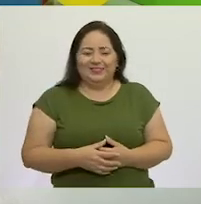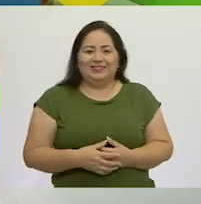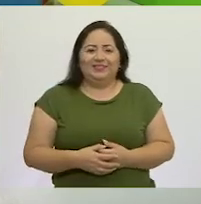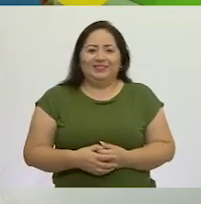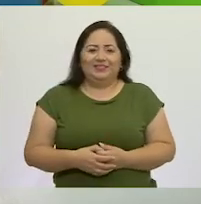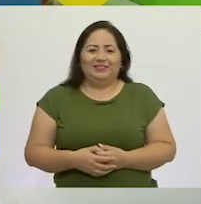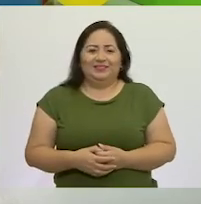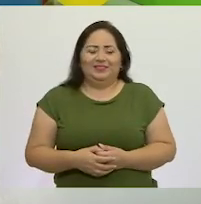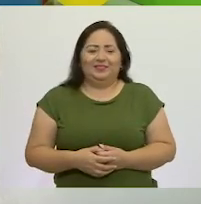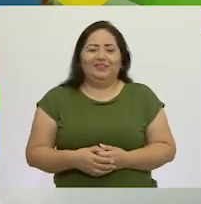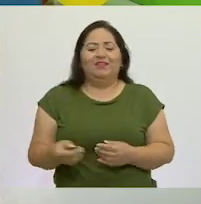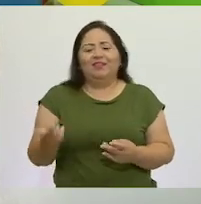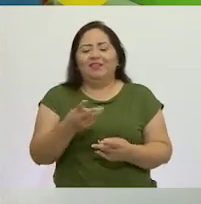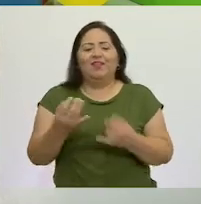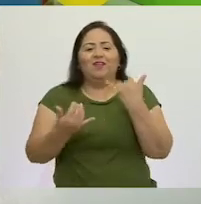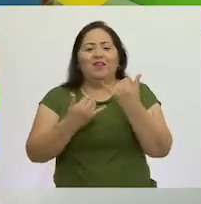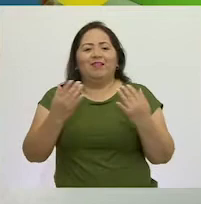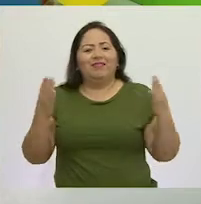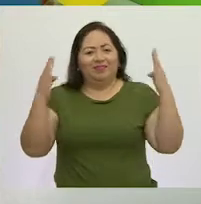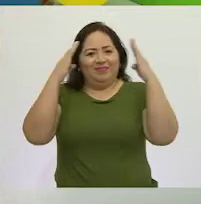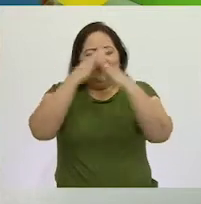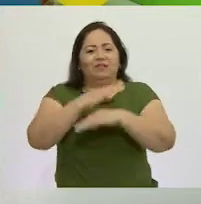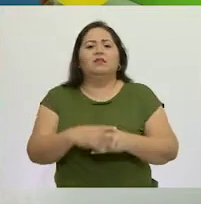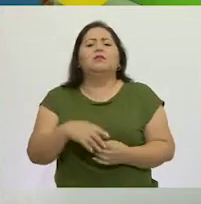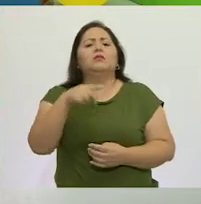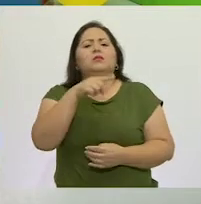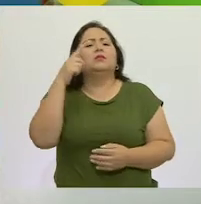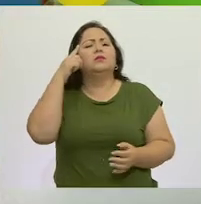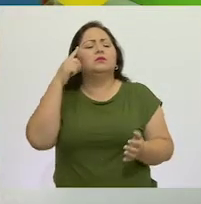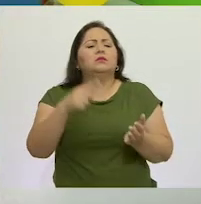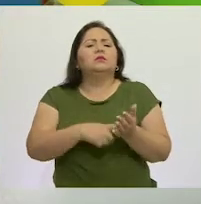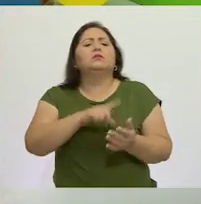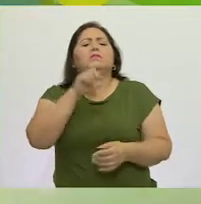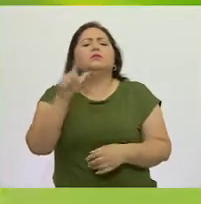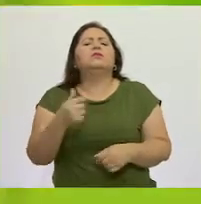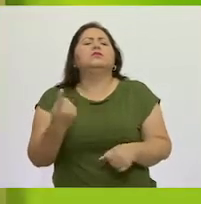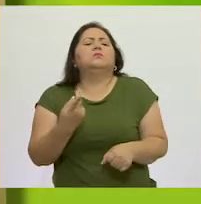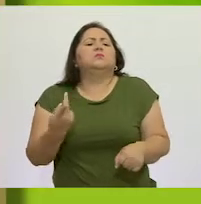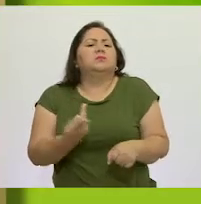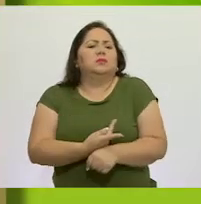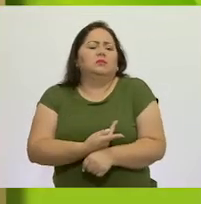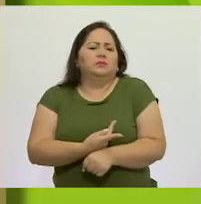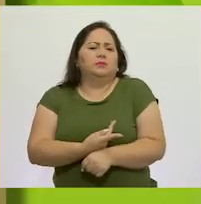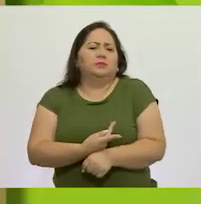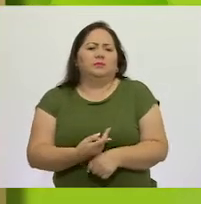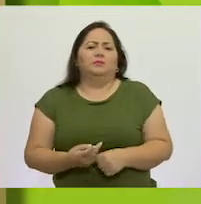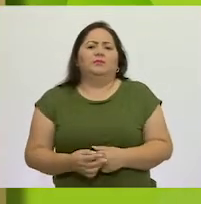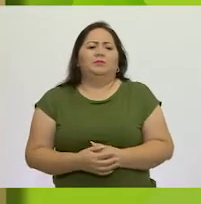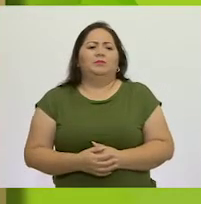Están pasando un gran momento. Oigan, ¿y qué creen que va a pasar después?